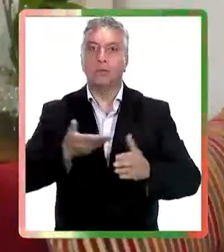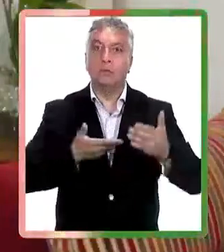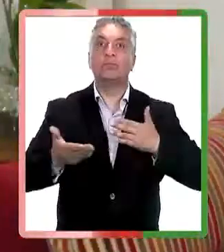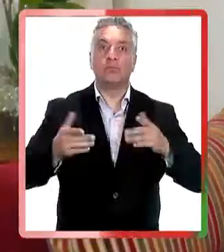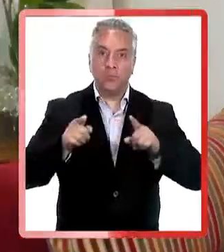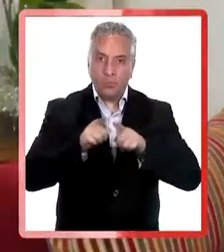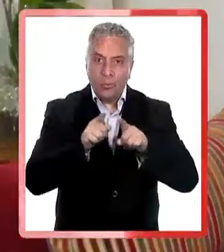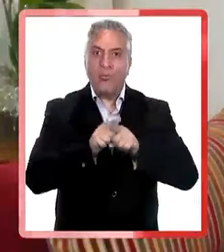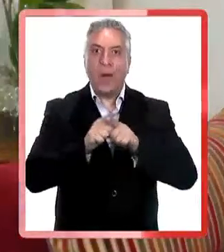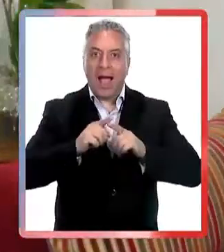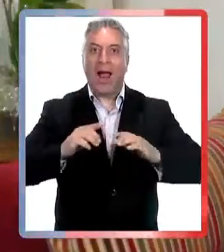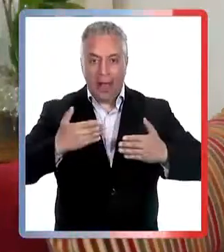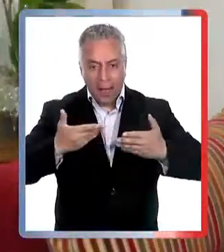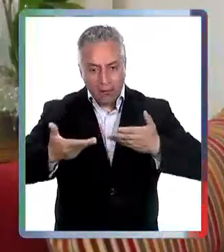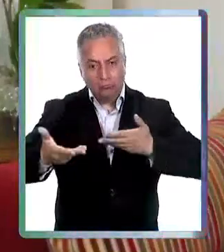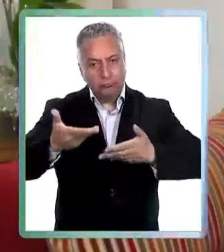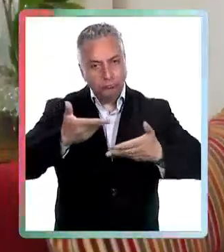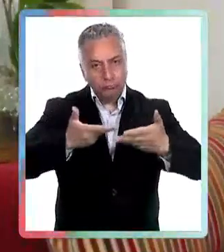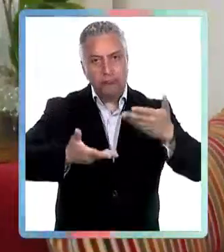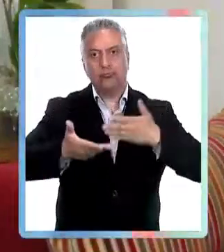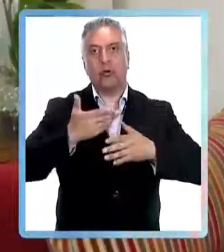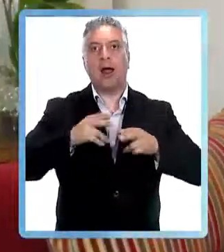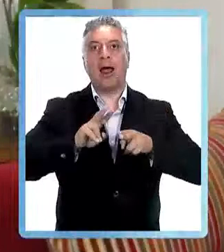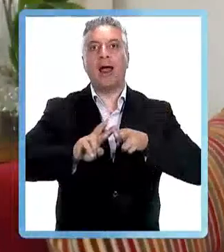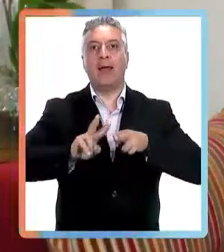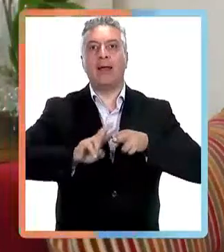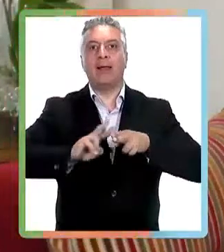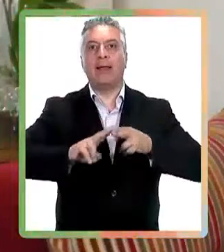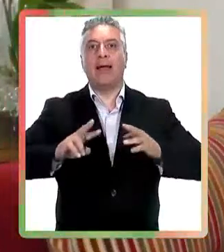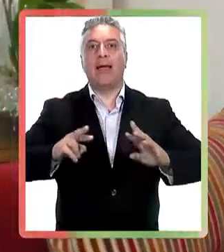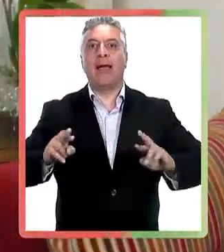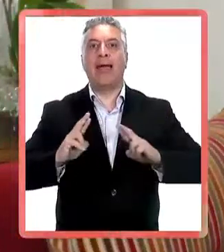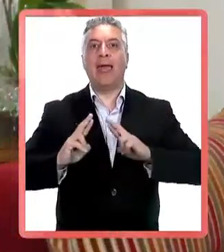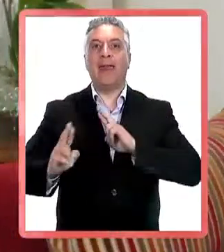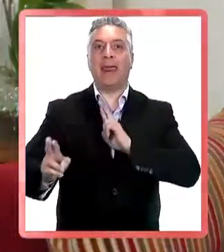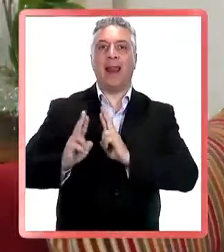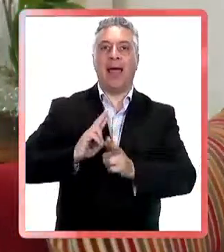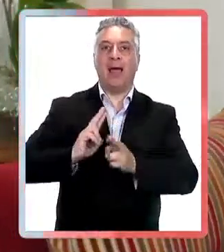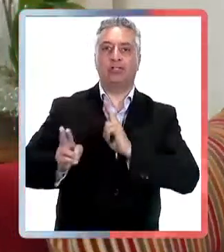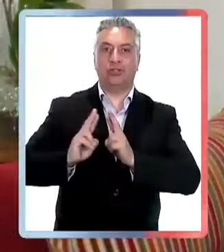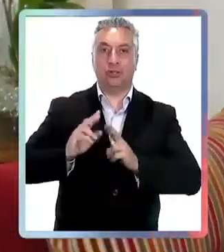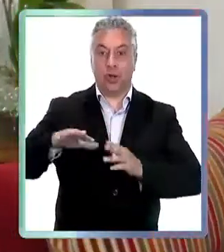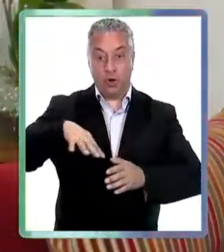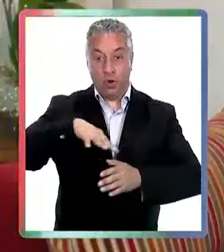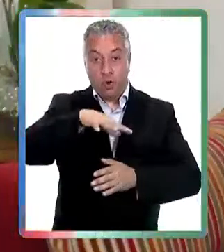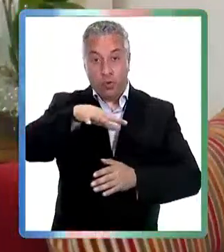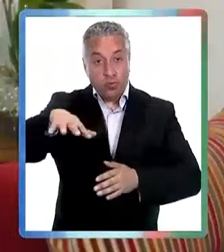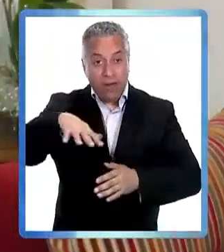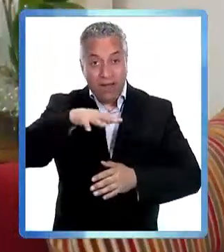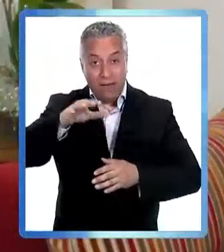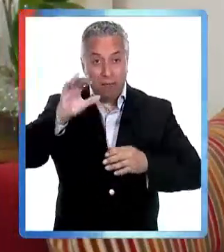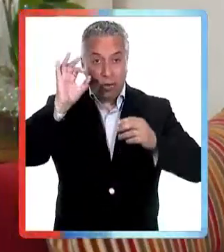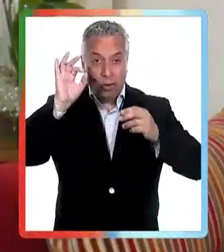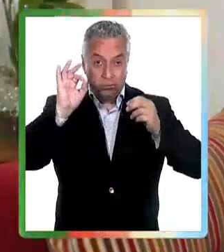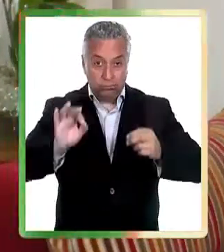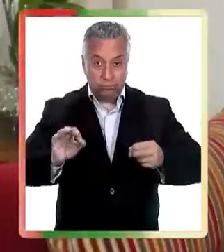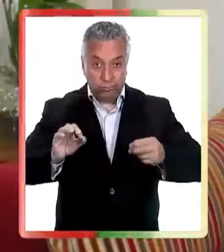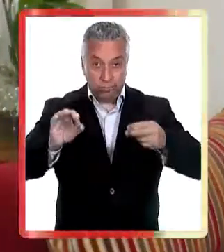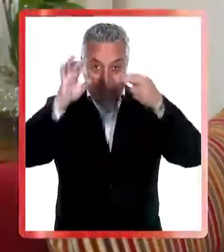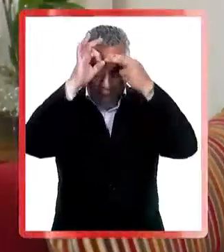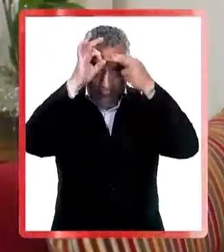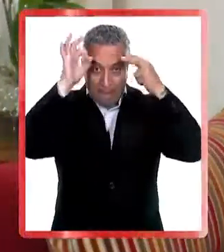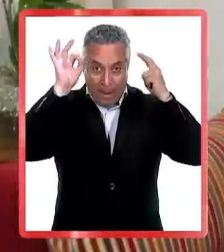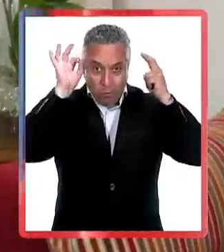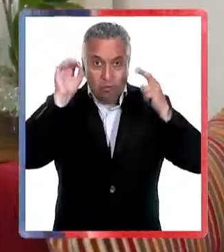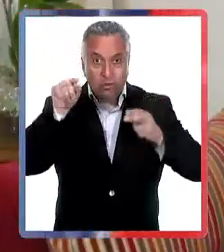se construye una relación que además tiene las particularidades del pueblo mapuche. El pueblo mapuche, sus acuerdos no